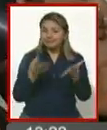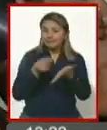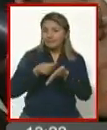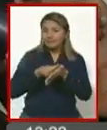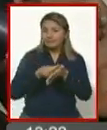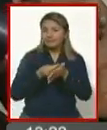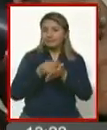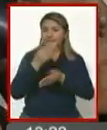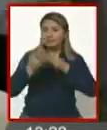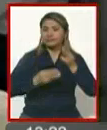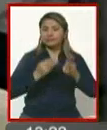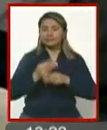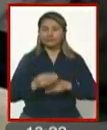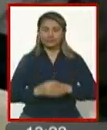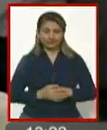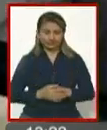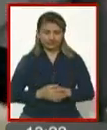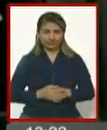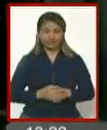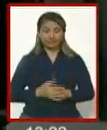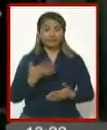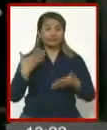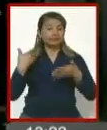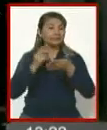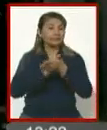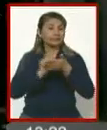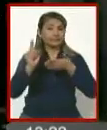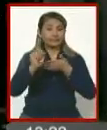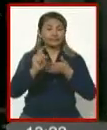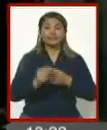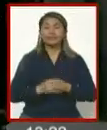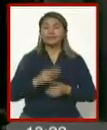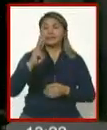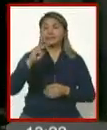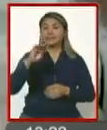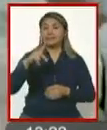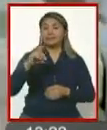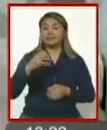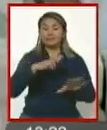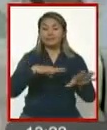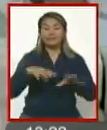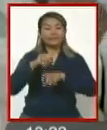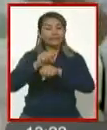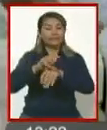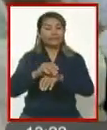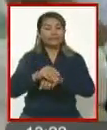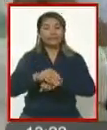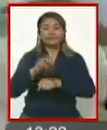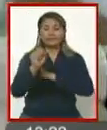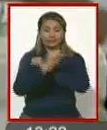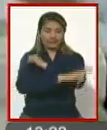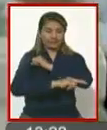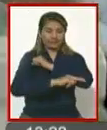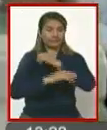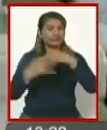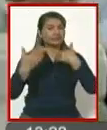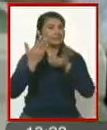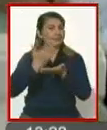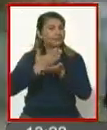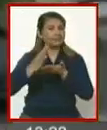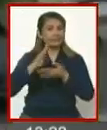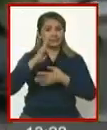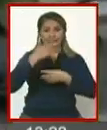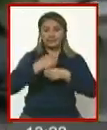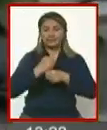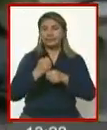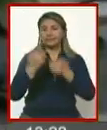capital del mundo. Se conoce que la próxima semana los MIPES realizarán una marcha a nivel nacional rechazando la